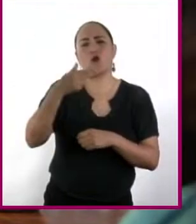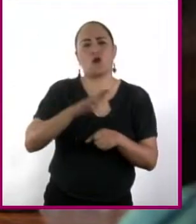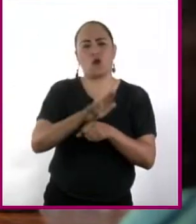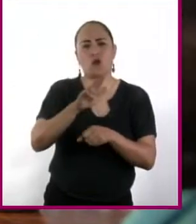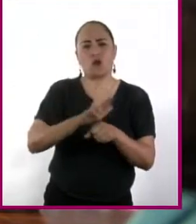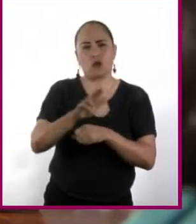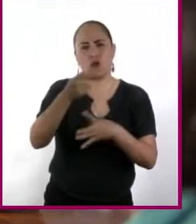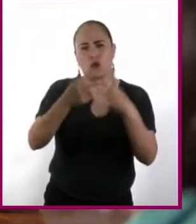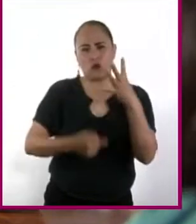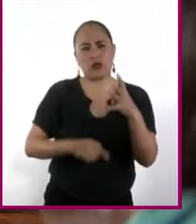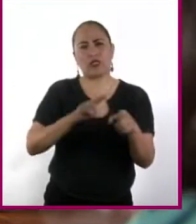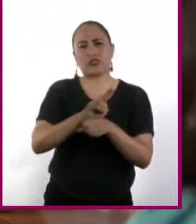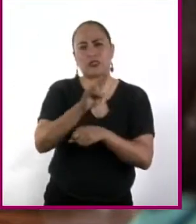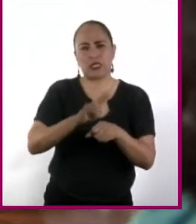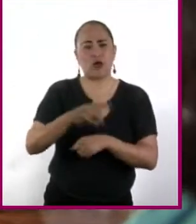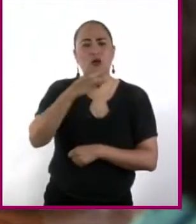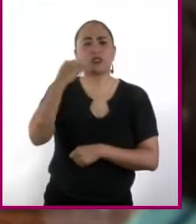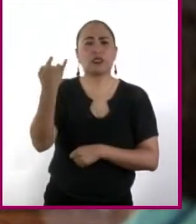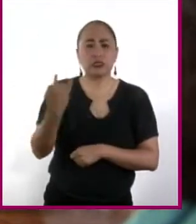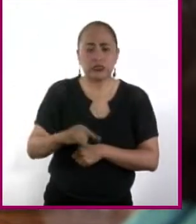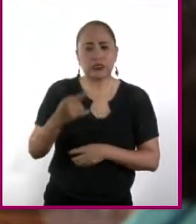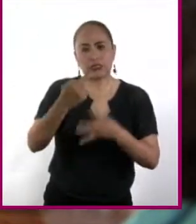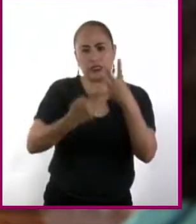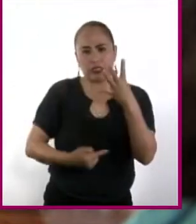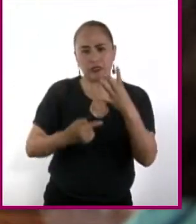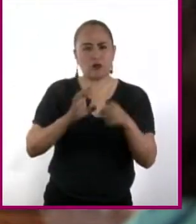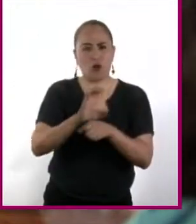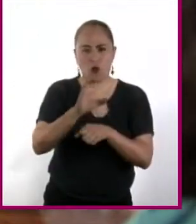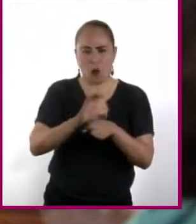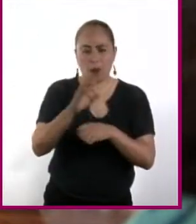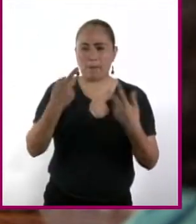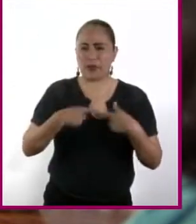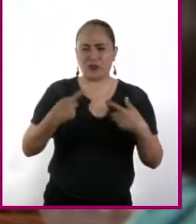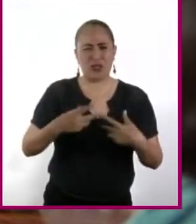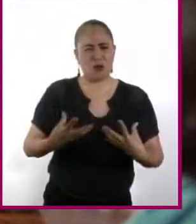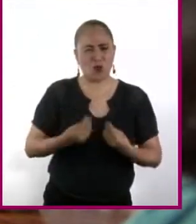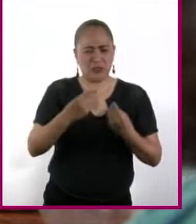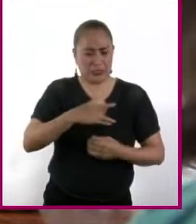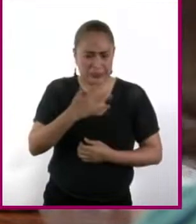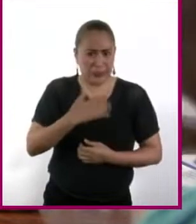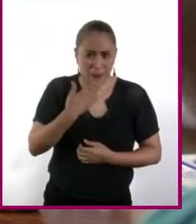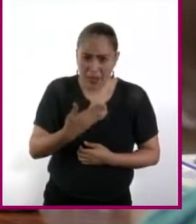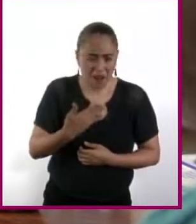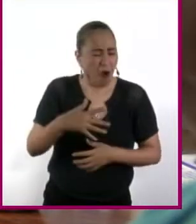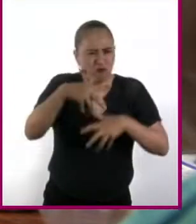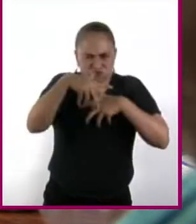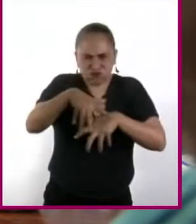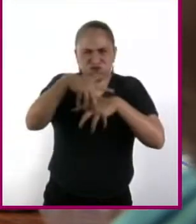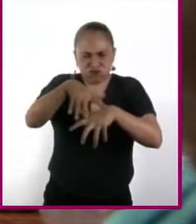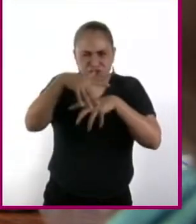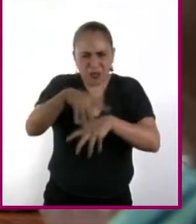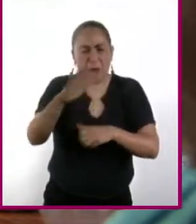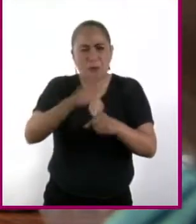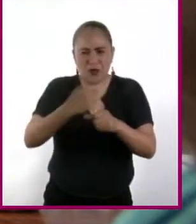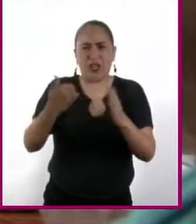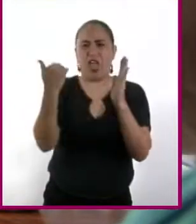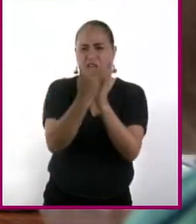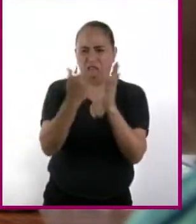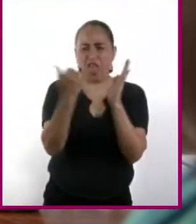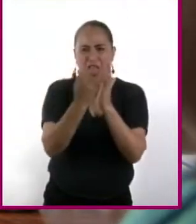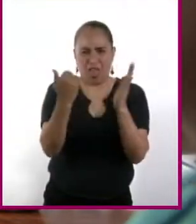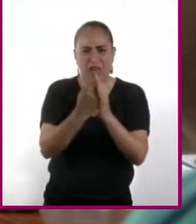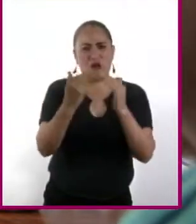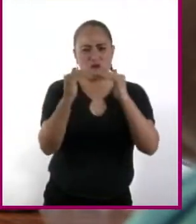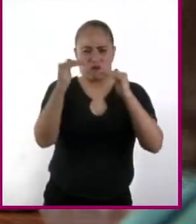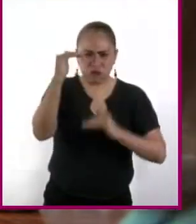Chile, Bolivia y Colombia. Miles de ciudadanos expresaban su descontento por el estancamiento económico, corrupción y desigualdad,